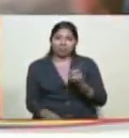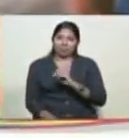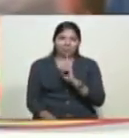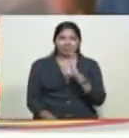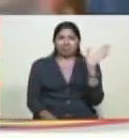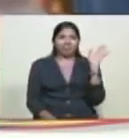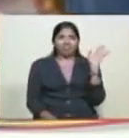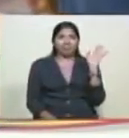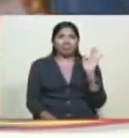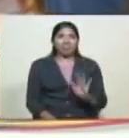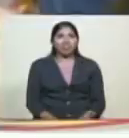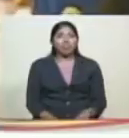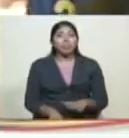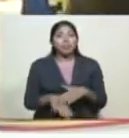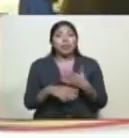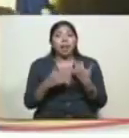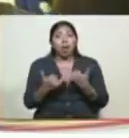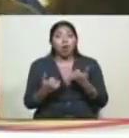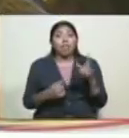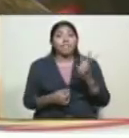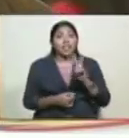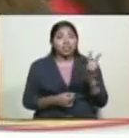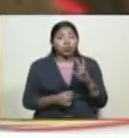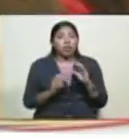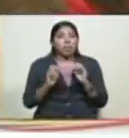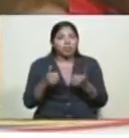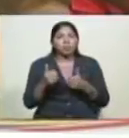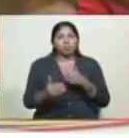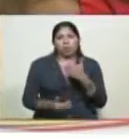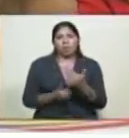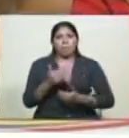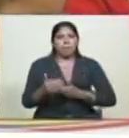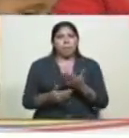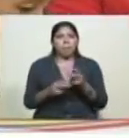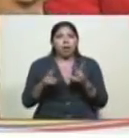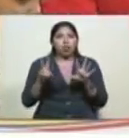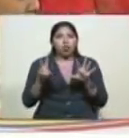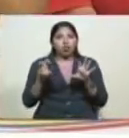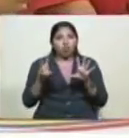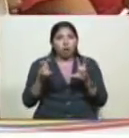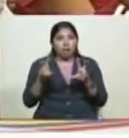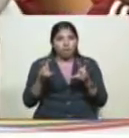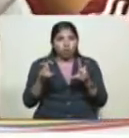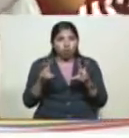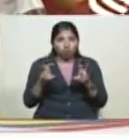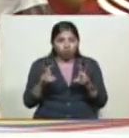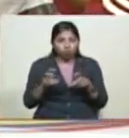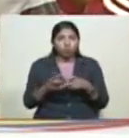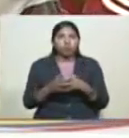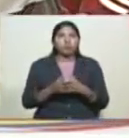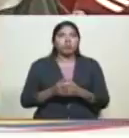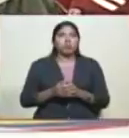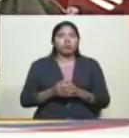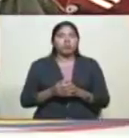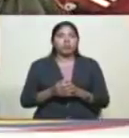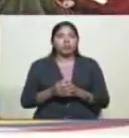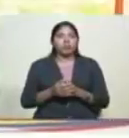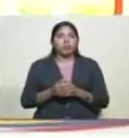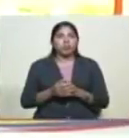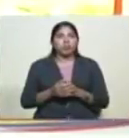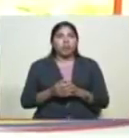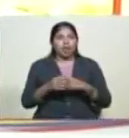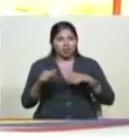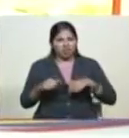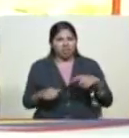menos, porque ahora Venezuela está activando nuevos motores de riqueza y crecimiento y Venezuela se va a